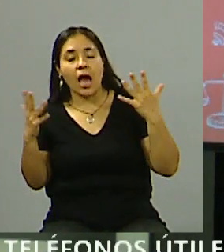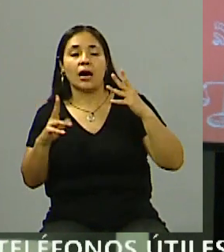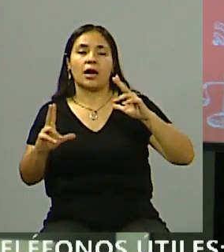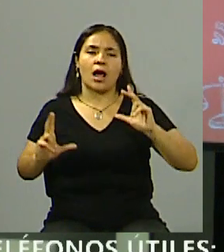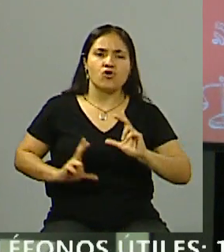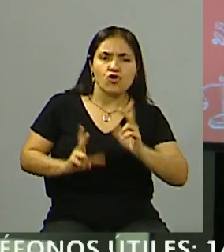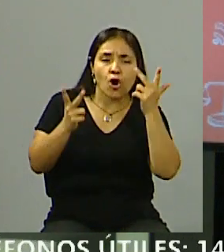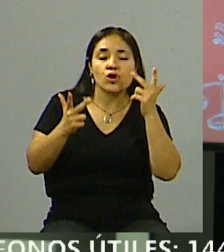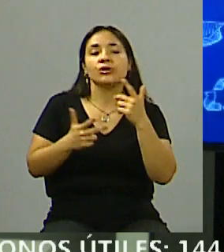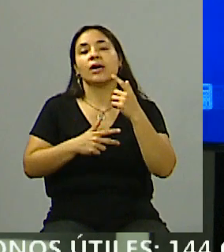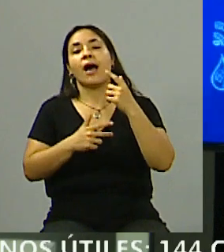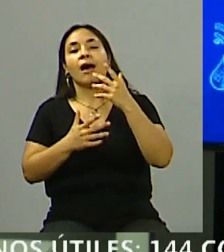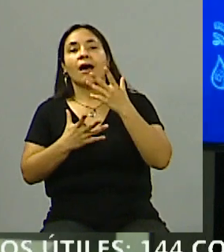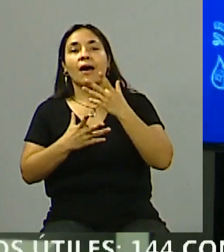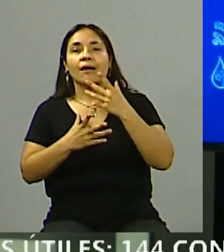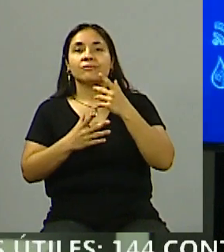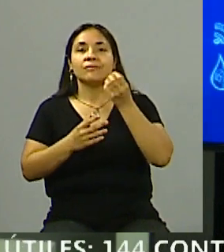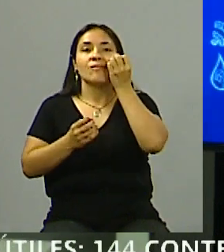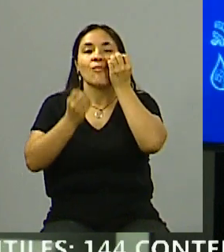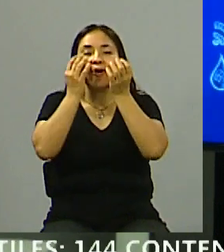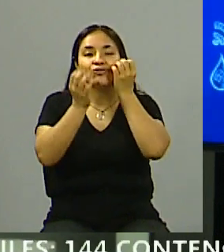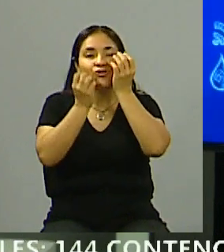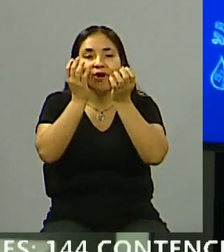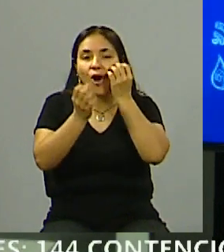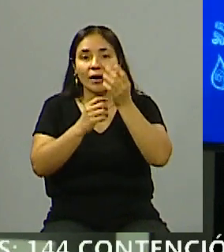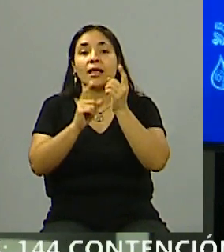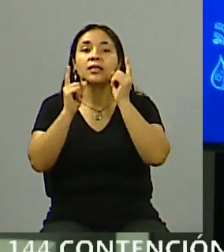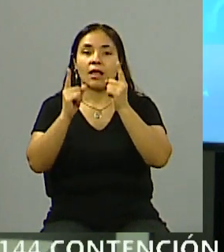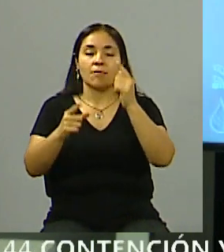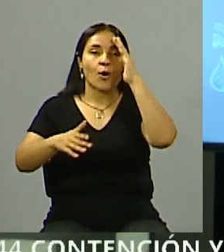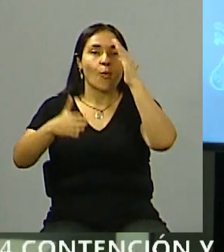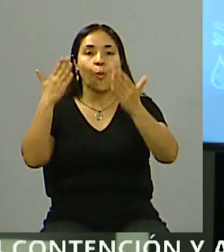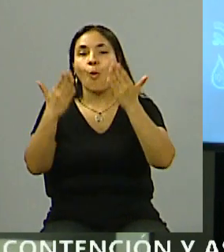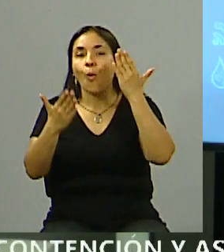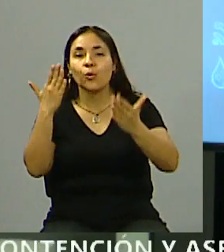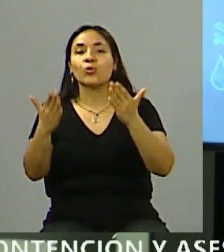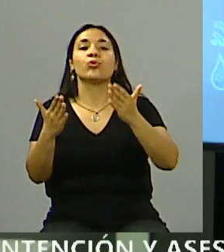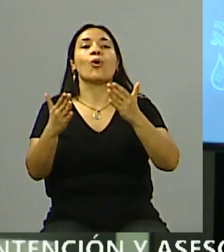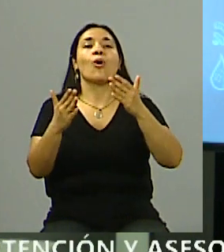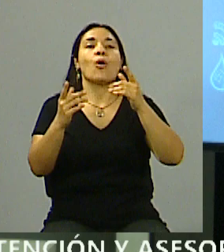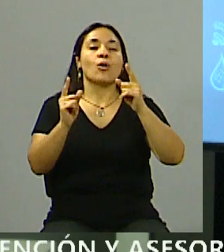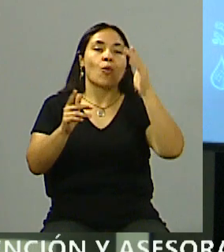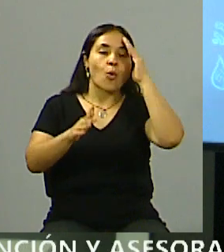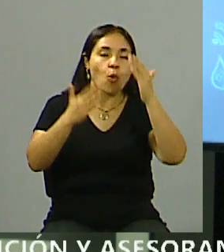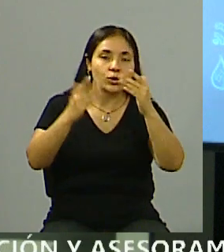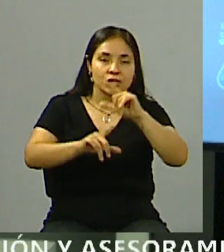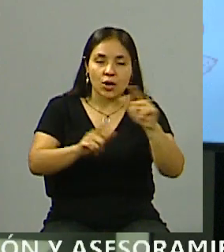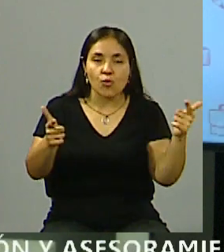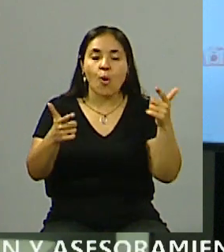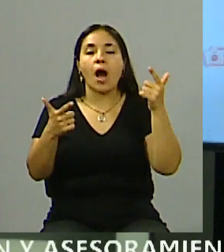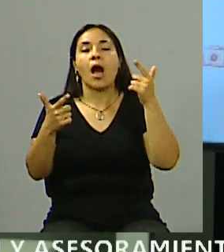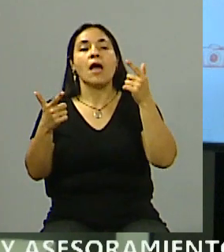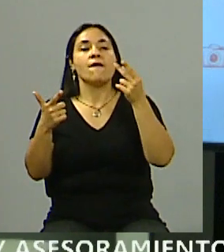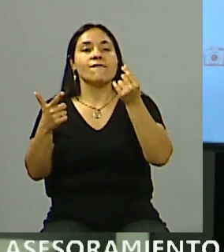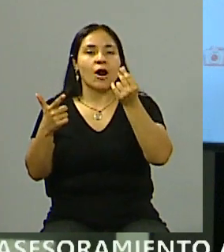enoja, que nos conmueve, pero también de lo que consideramos justo, de lo que consideramos injusto,